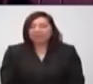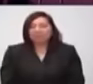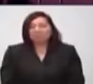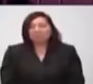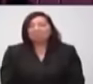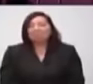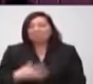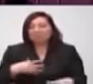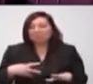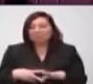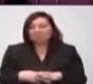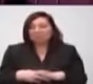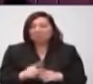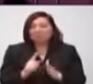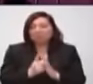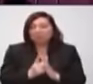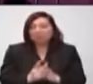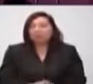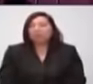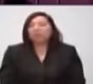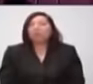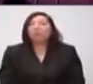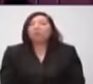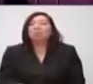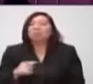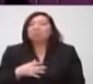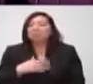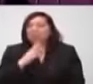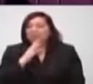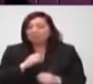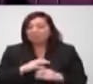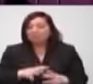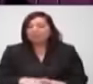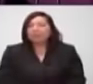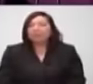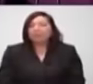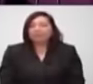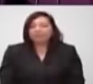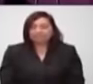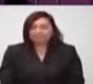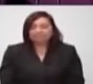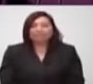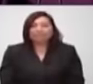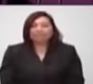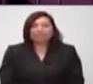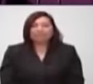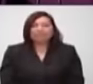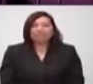tener una interrupción, las interrupciones de un minuto, pero si quiere hacer uso de la palabra, podría explayarse. ¿Correcto? Gracias.